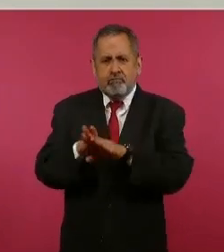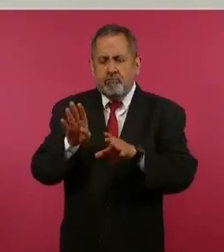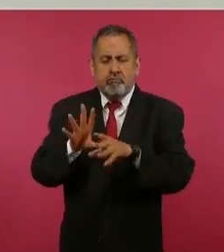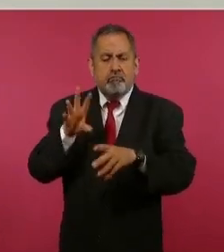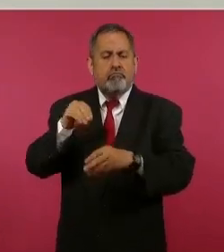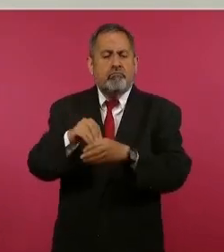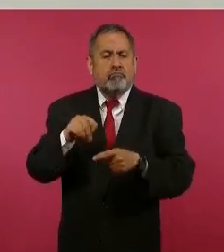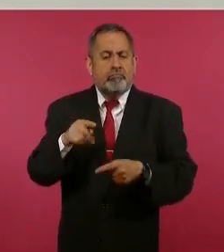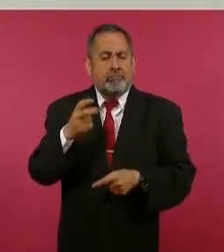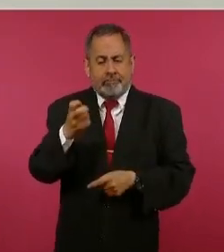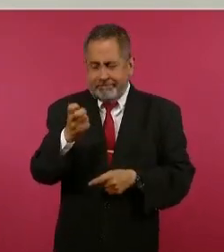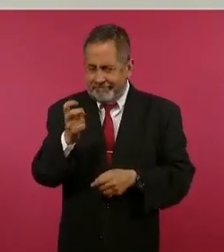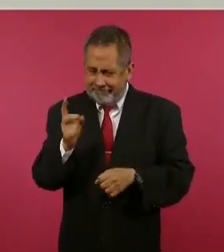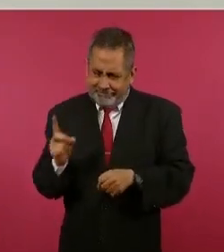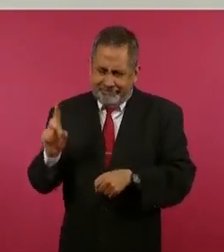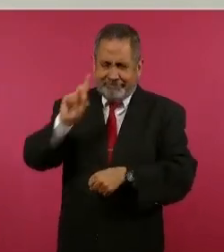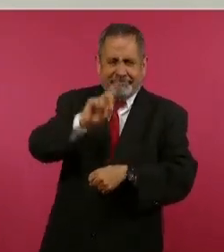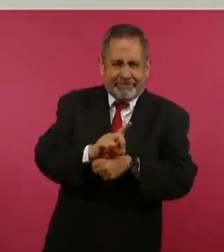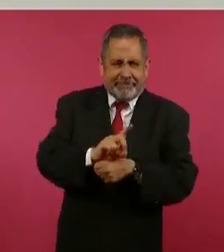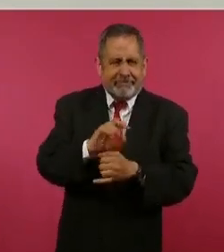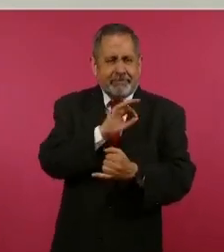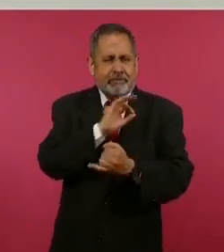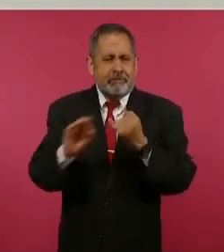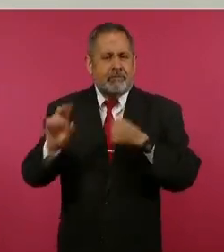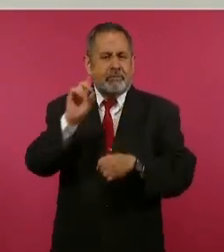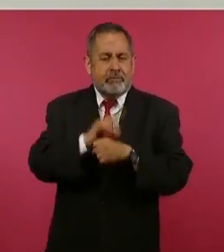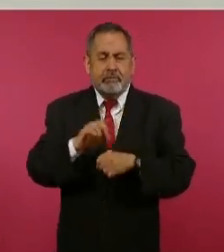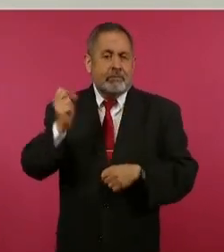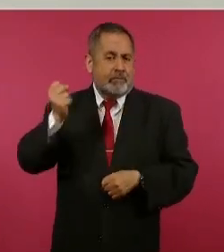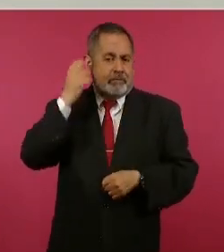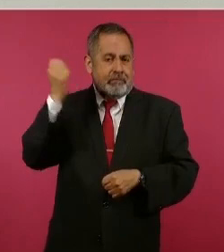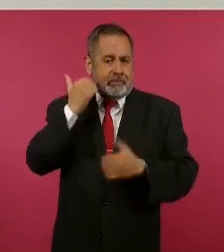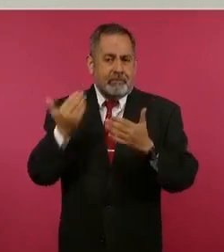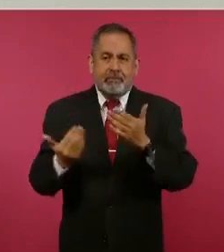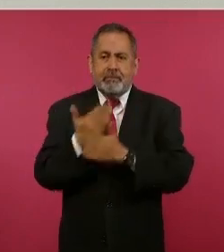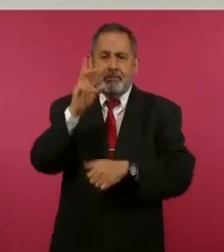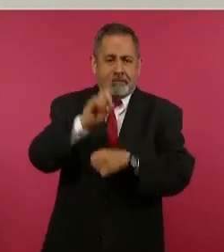sería este último ejercicio circular que se llevaría a cabo